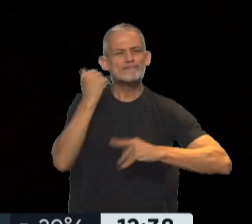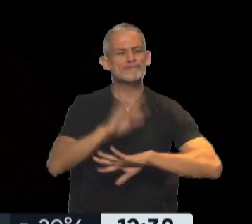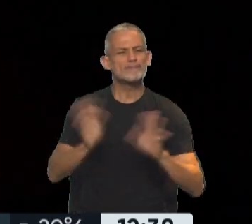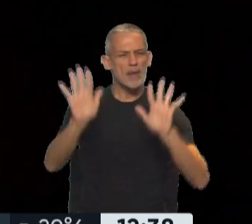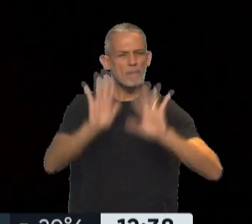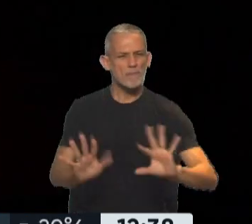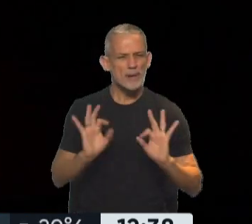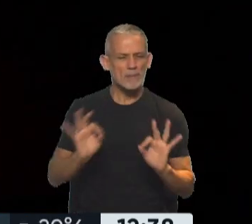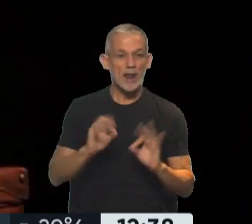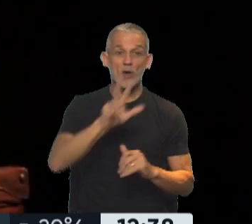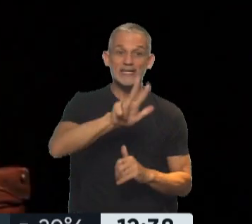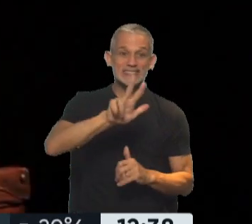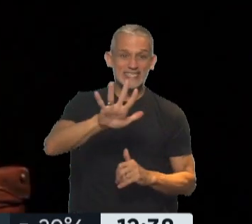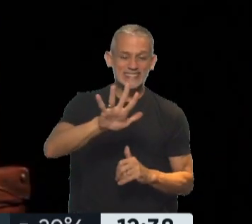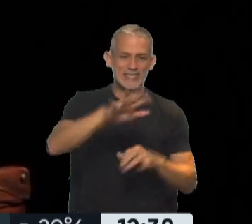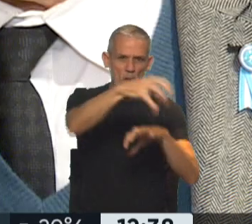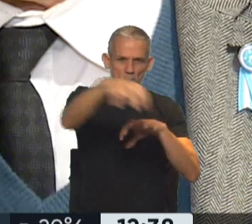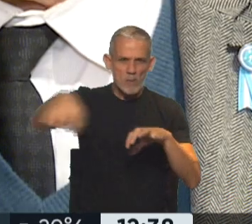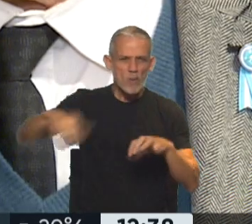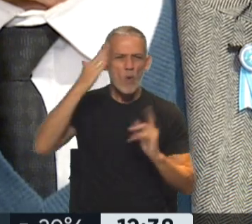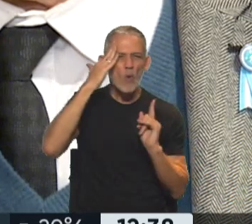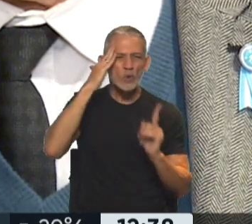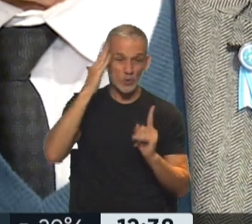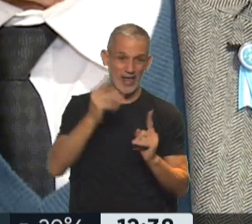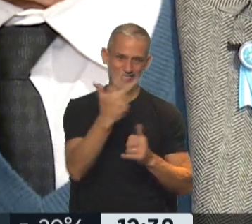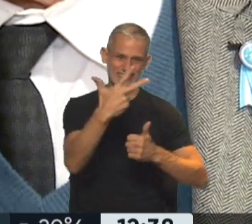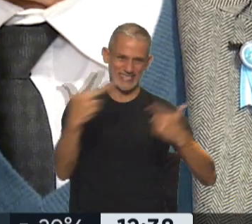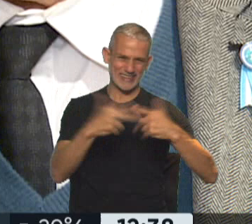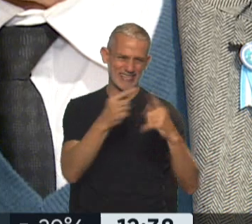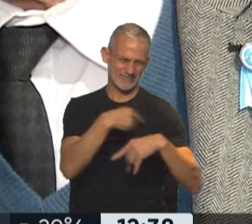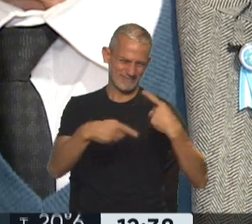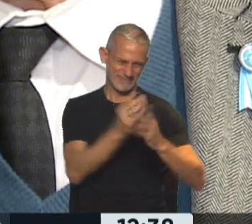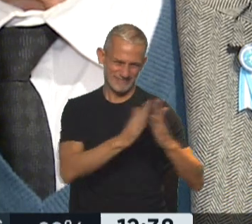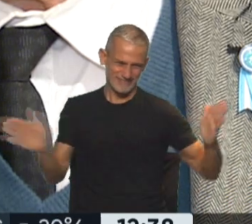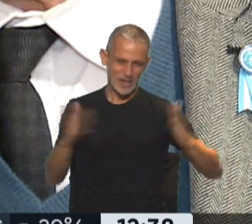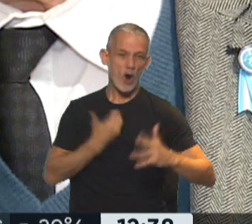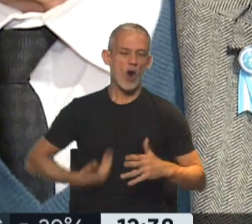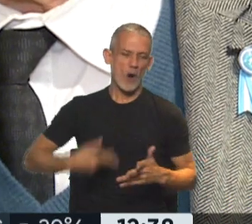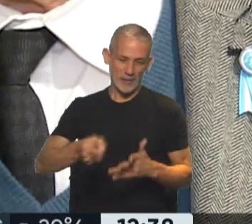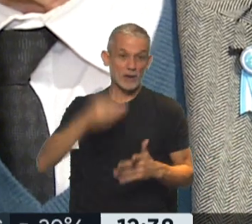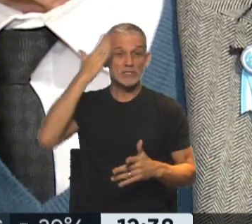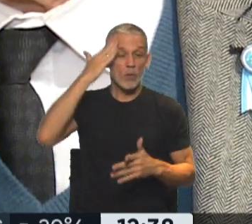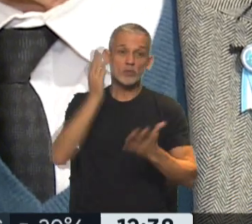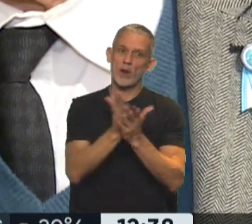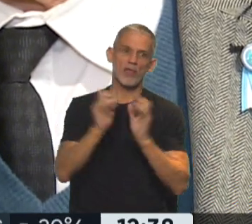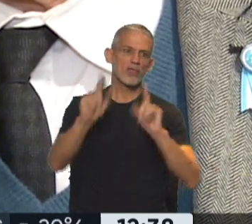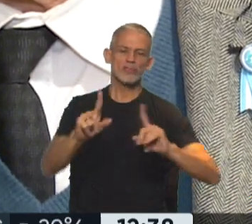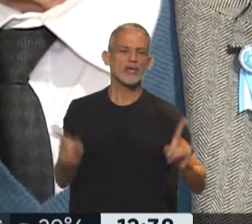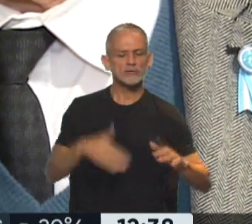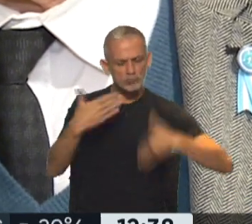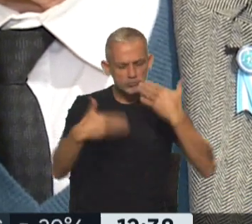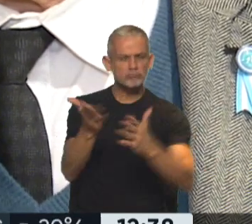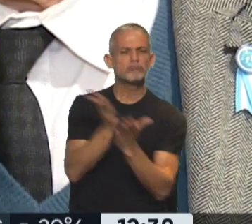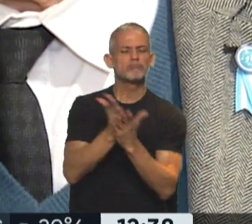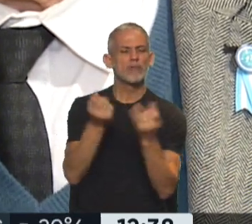de terminar aproximadamente 35 centros culturales en nuestras tres gestiones de gobierno, con lo cual el derecho a la cultura pretendemos que se